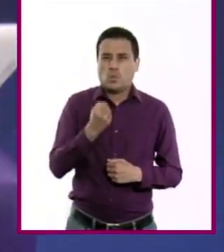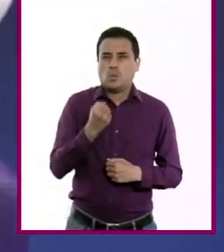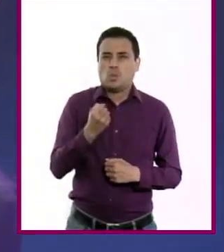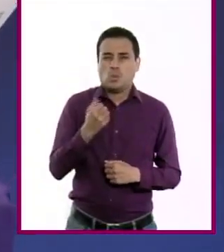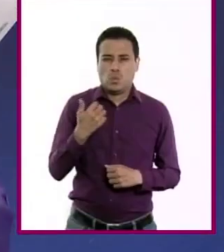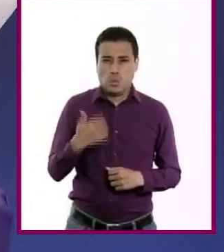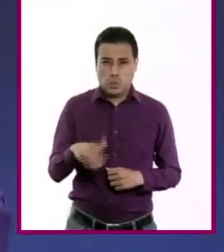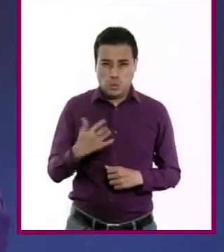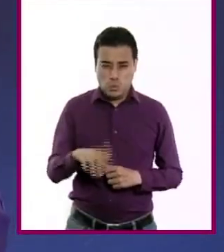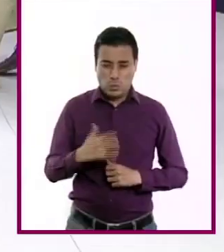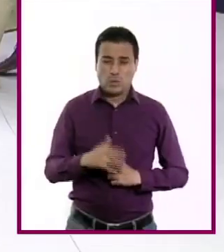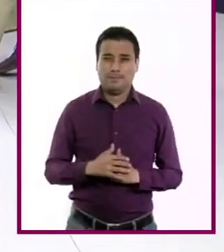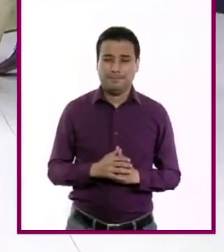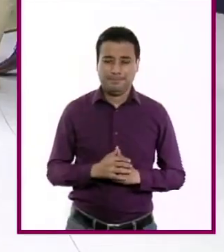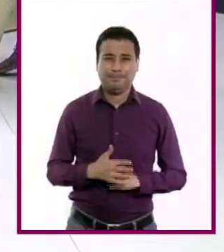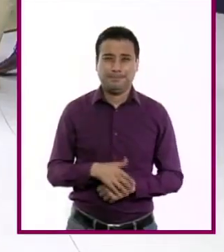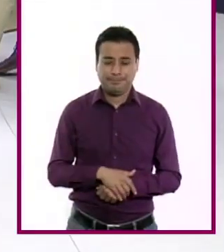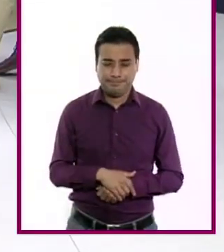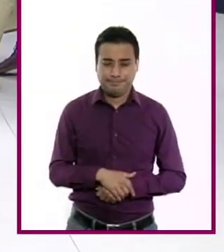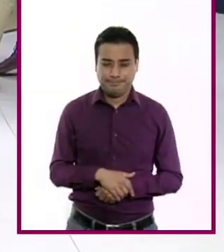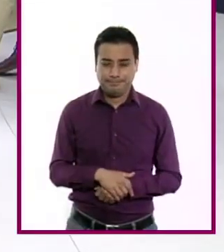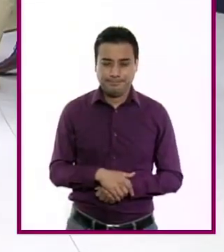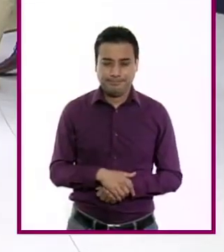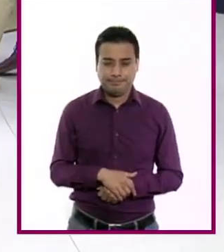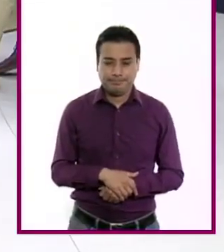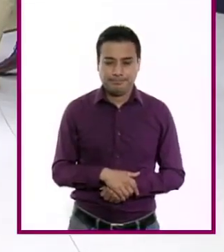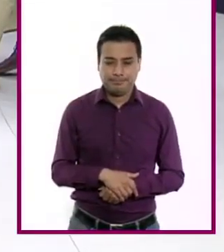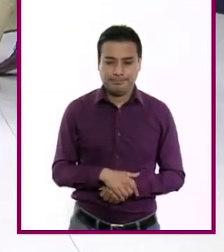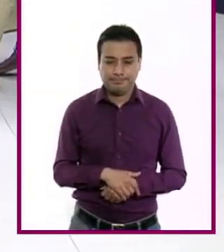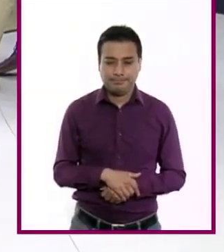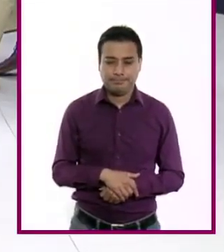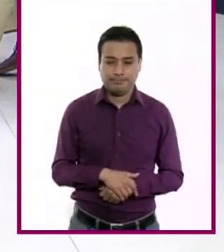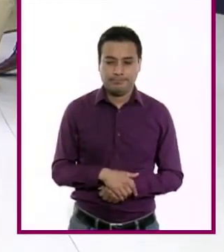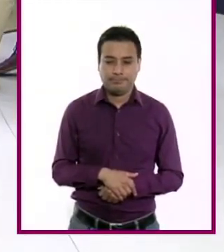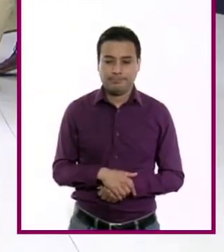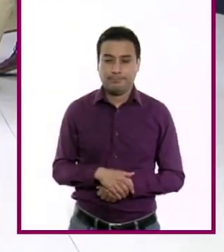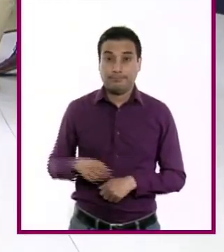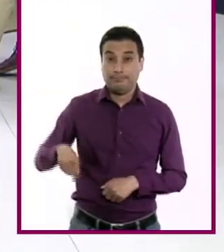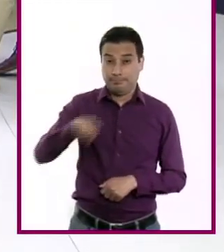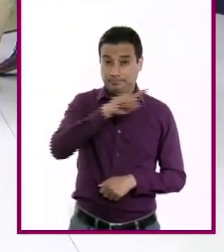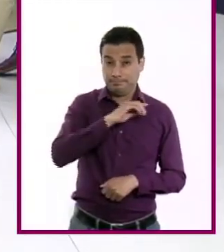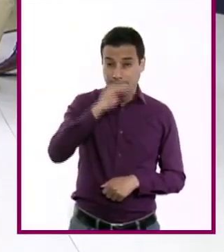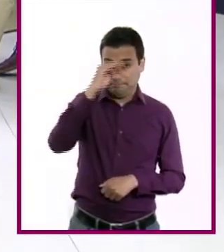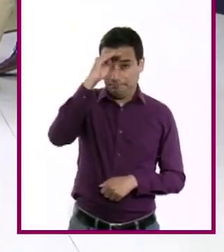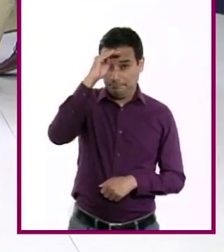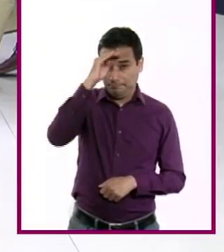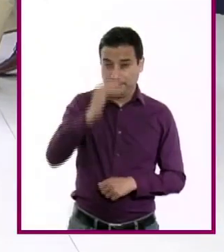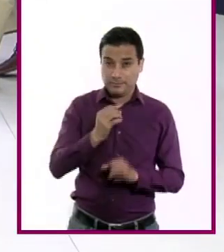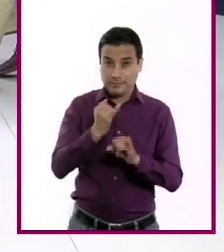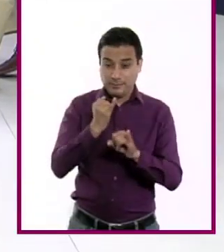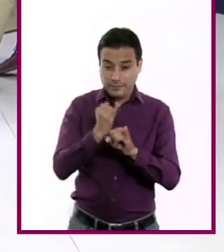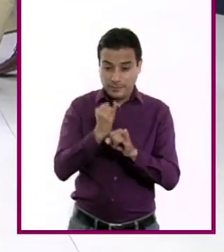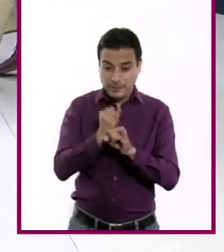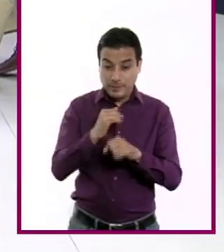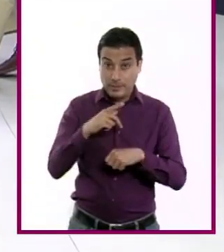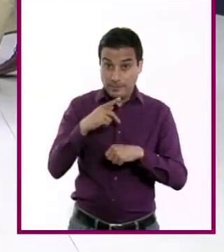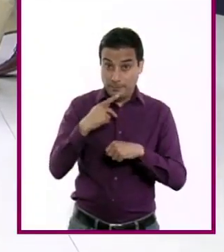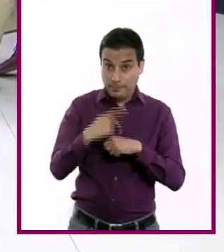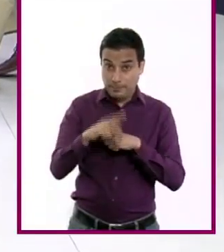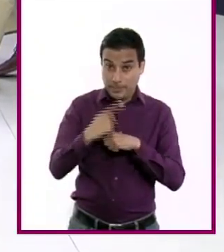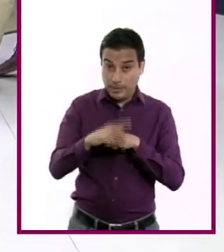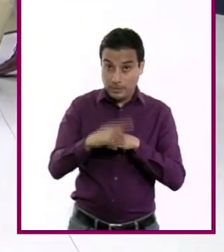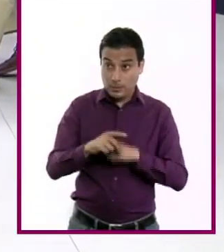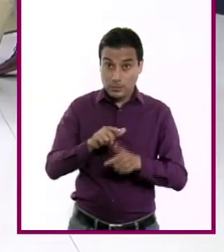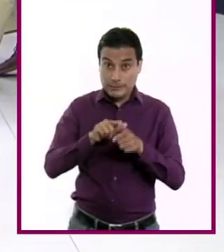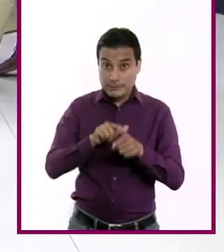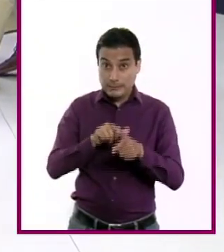escenario, sí, ¿no? Sí. Tampoco hay que irnos tan drásticos, pero bueno, es el peor escenario. ¿Consideran que las amenazas informáticas seguirán existiendo o hasta creciendo